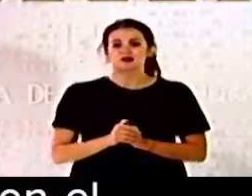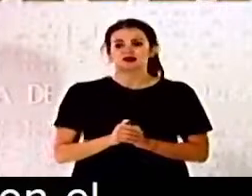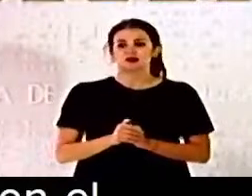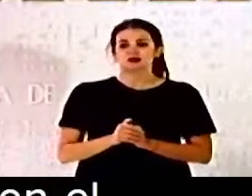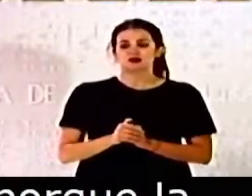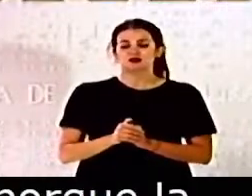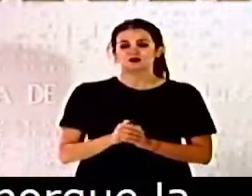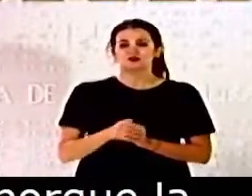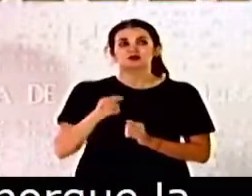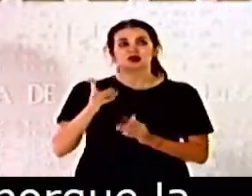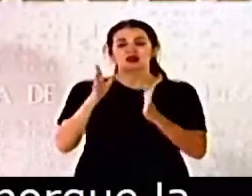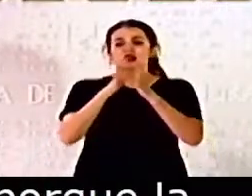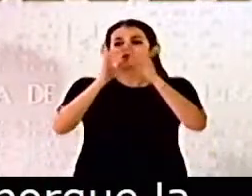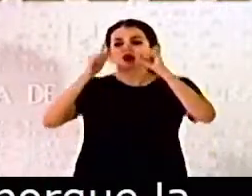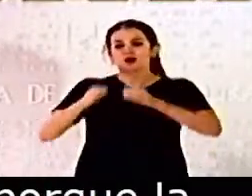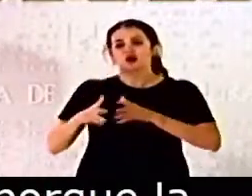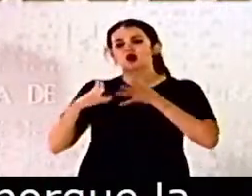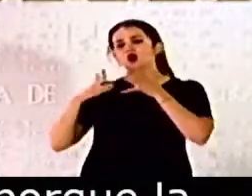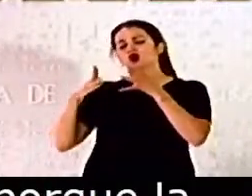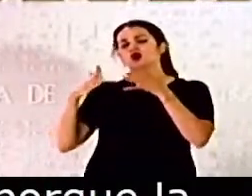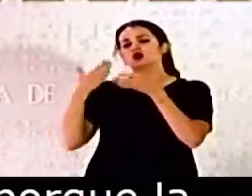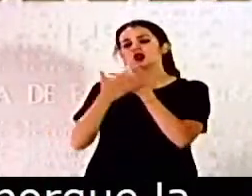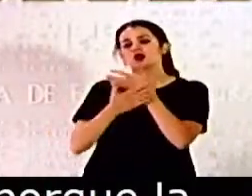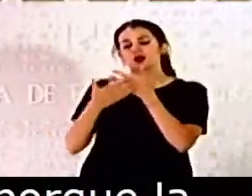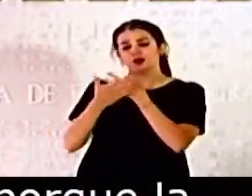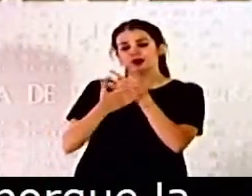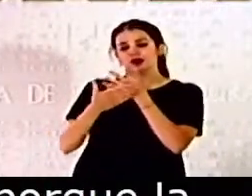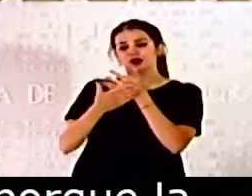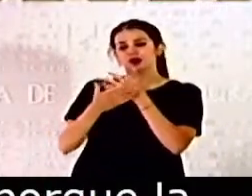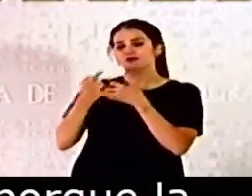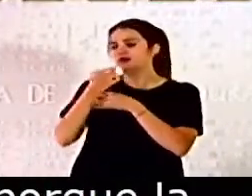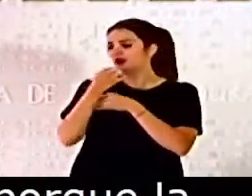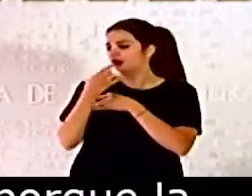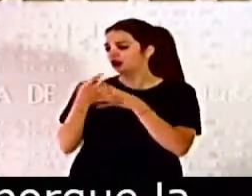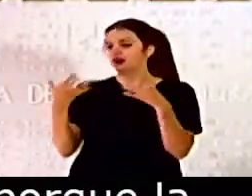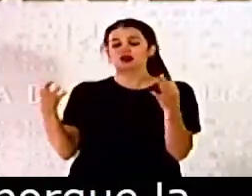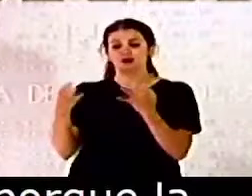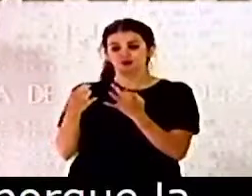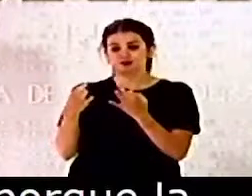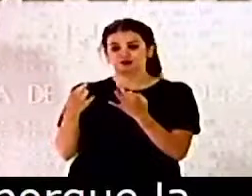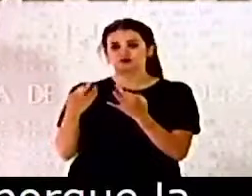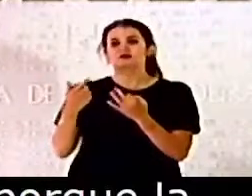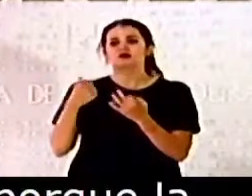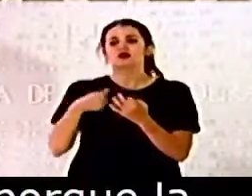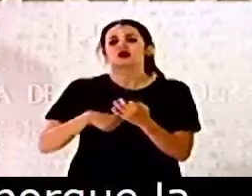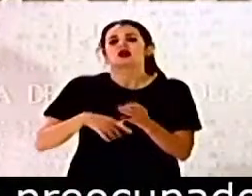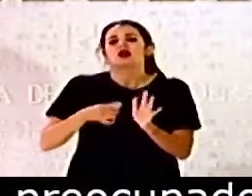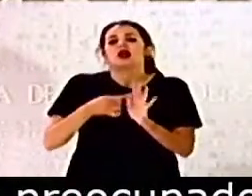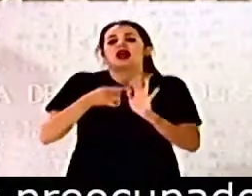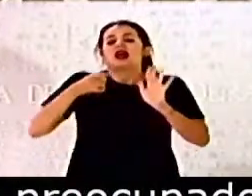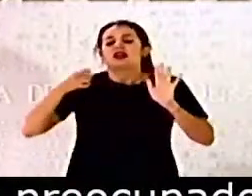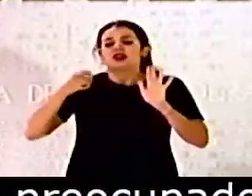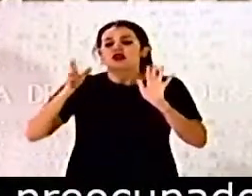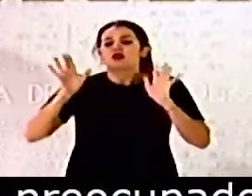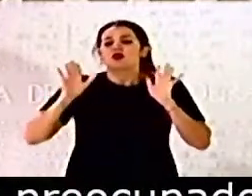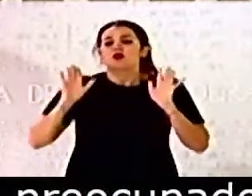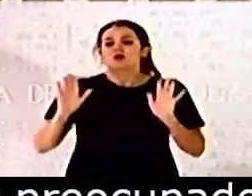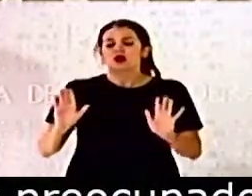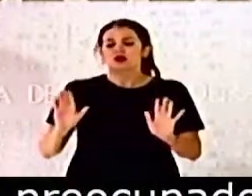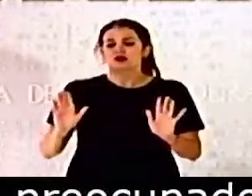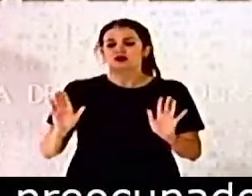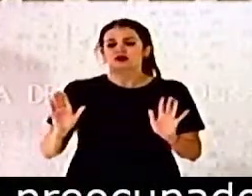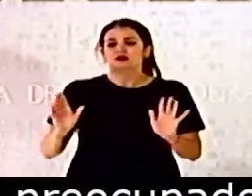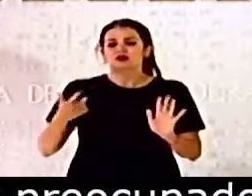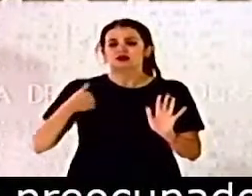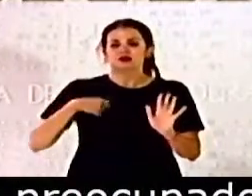En el acuerdo de Consejo de Gobierno se dice que se excepciona